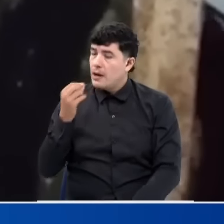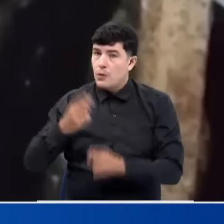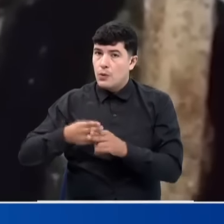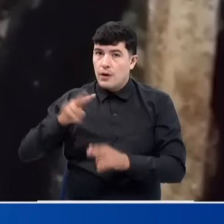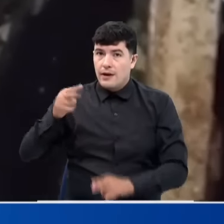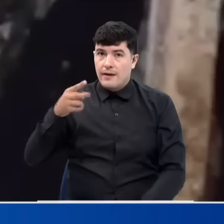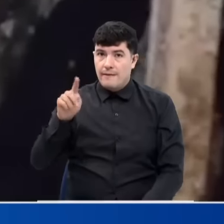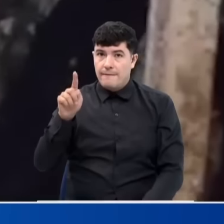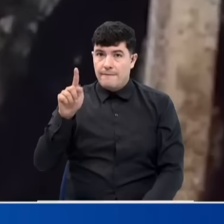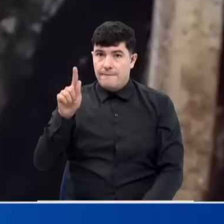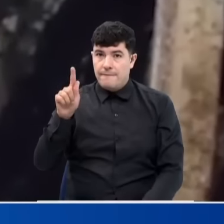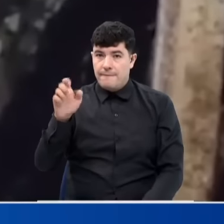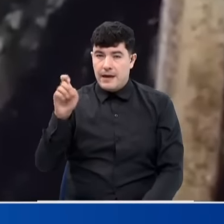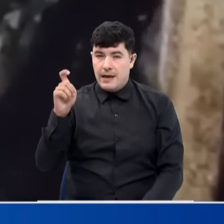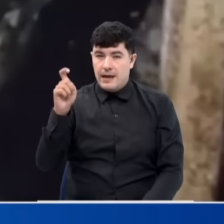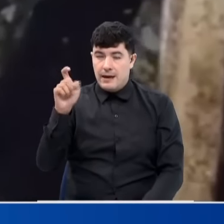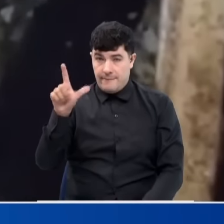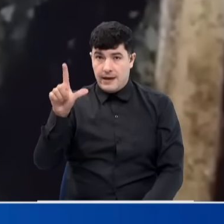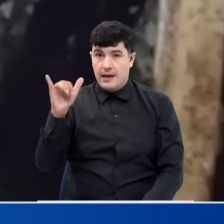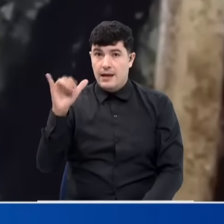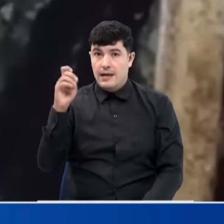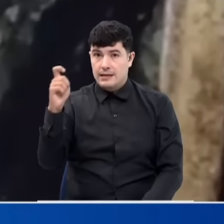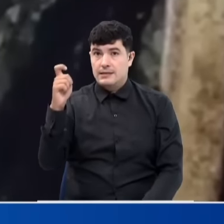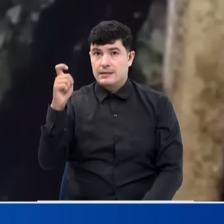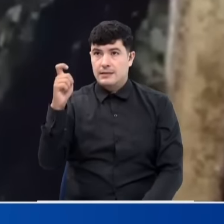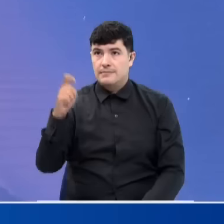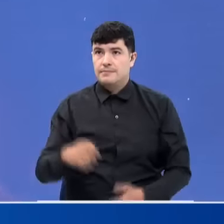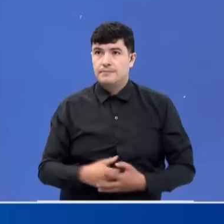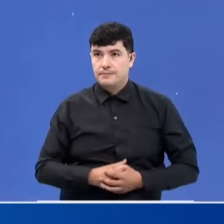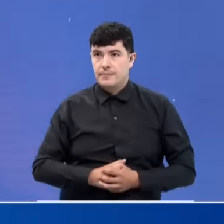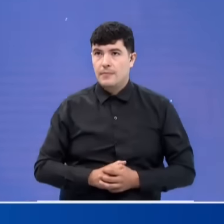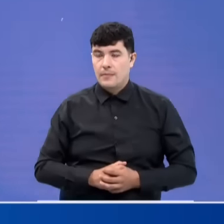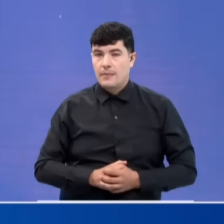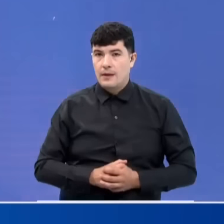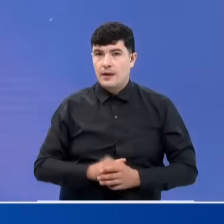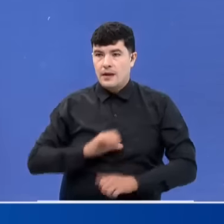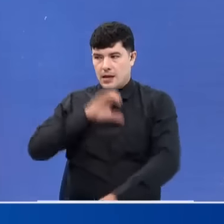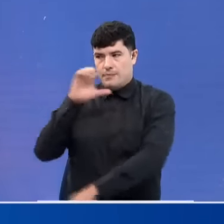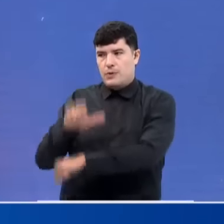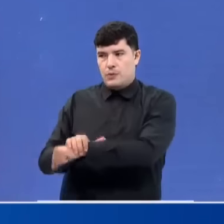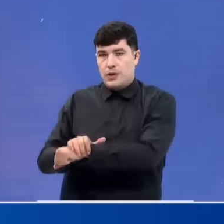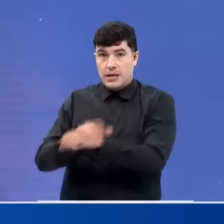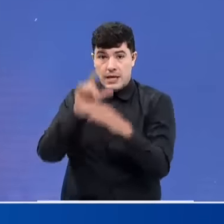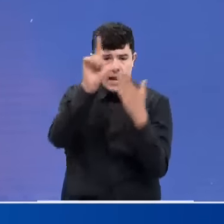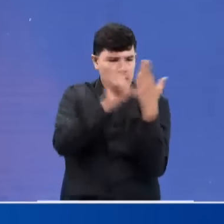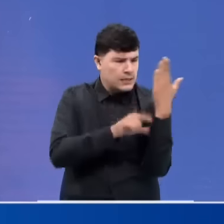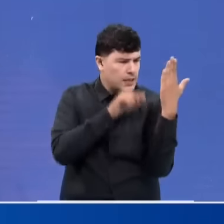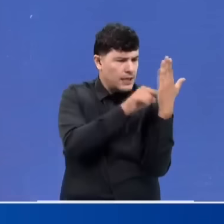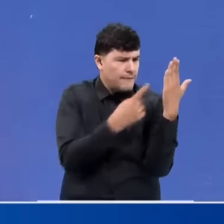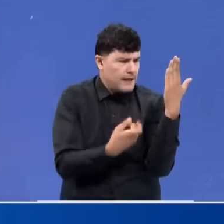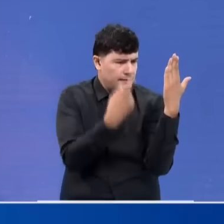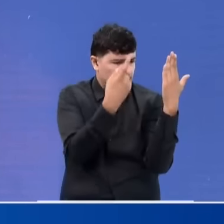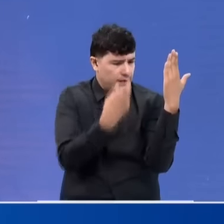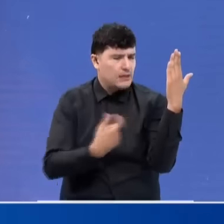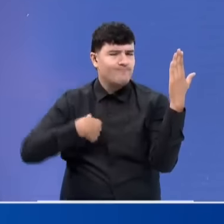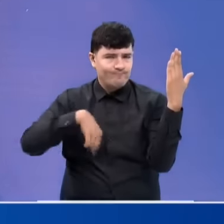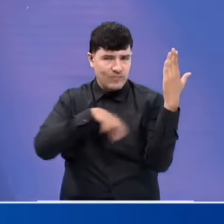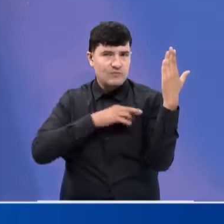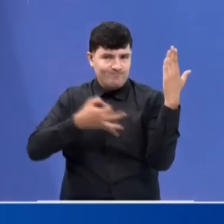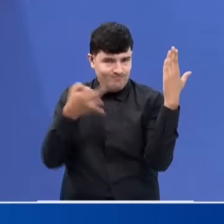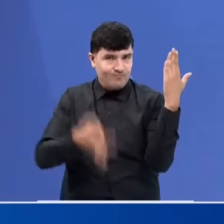seguros que le vamos a colocar el letrerito de capturado a todos estos bandidos. Ese hombre realmente se